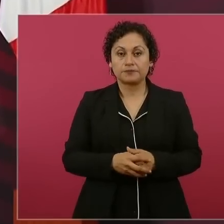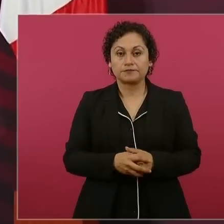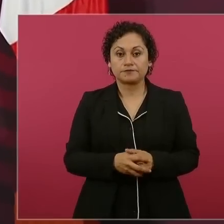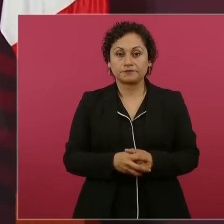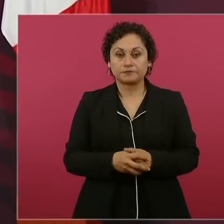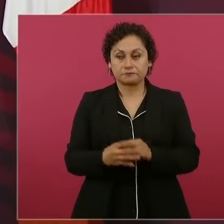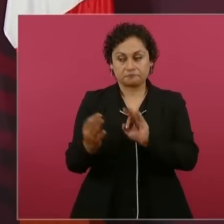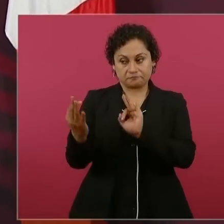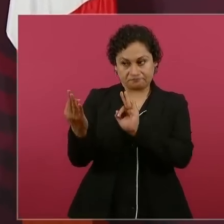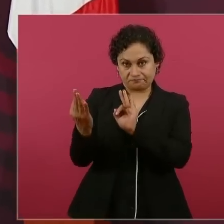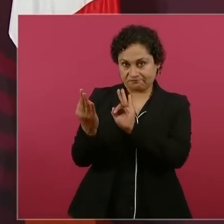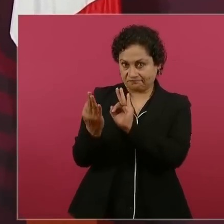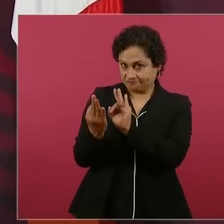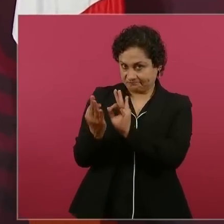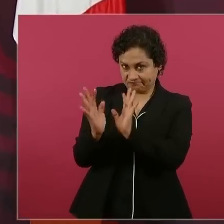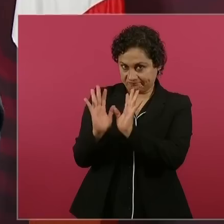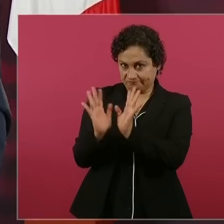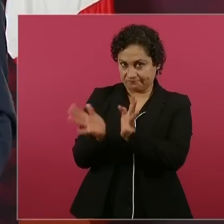Ya en poco tiempo.